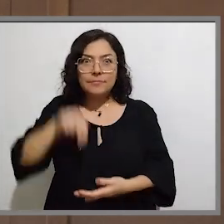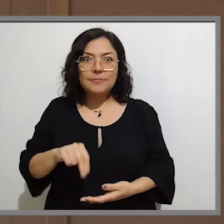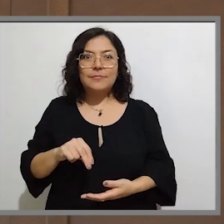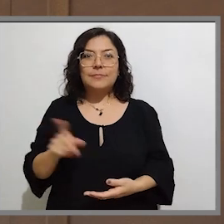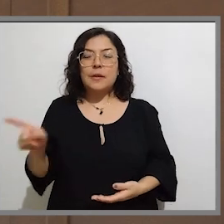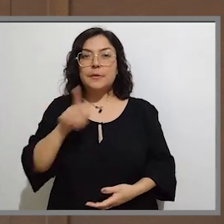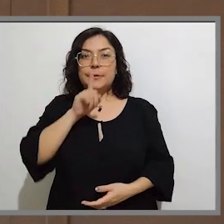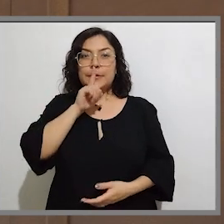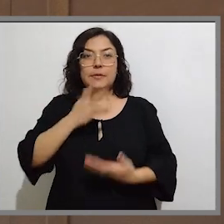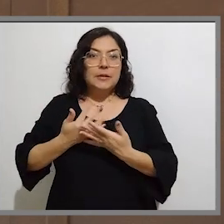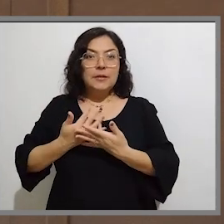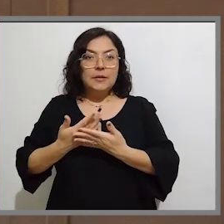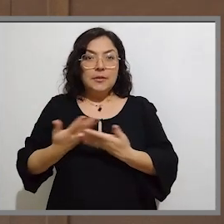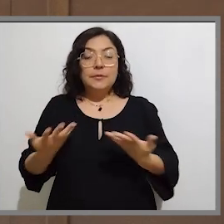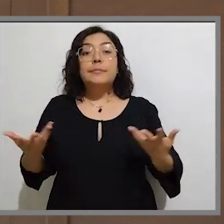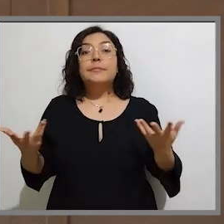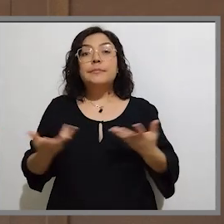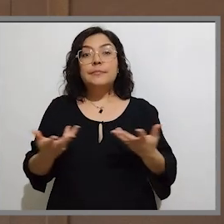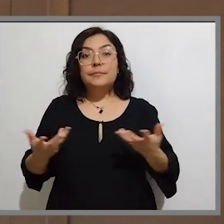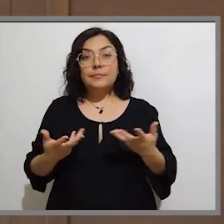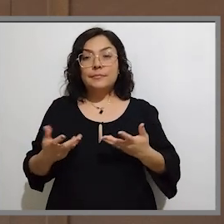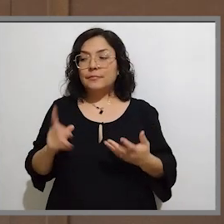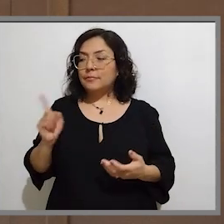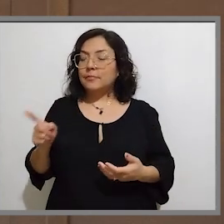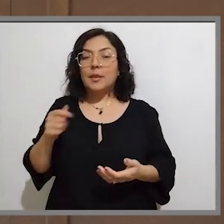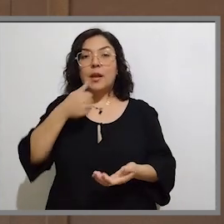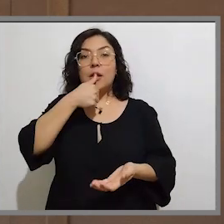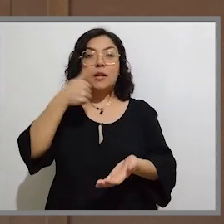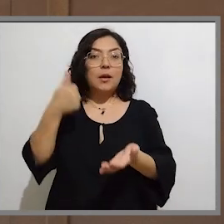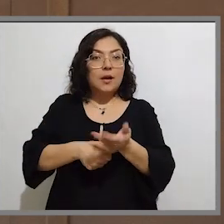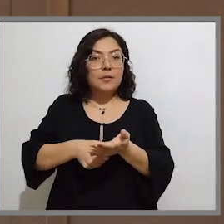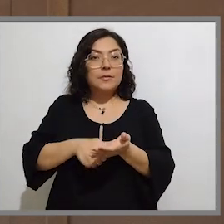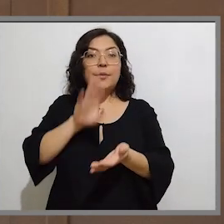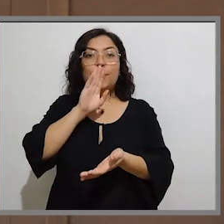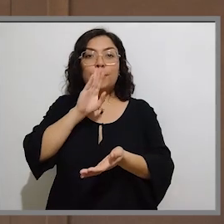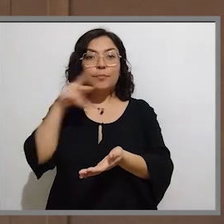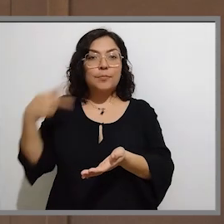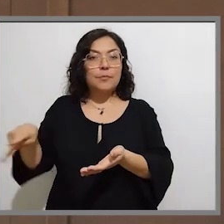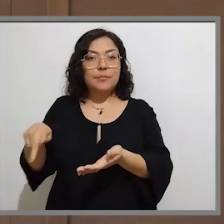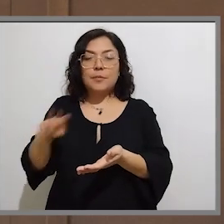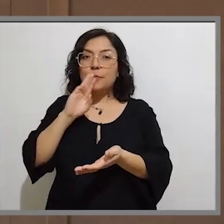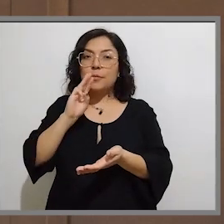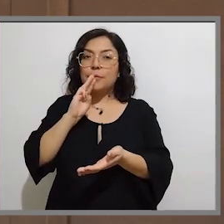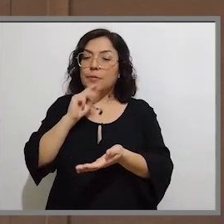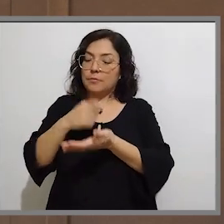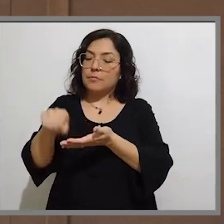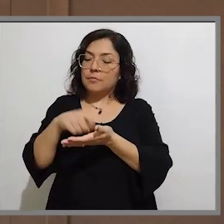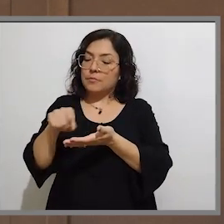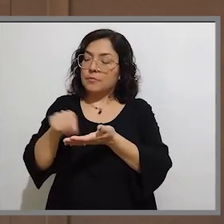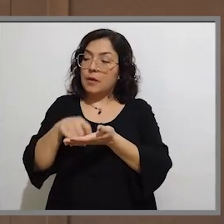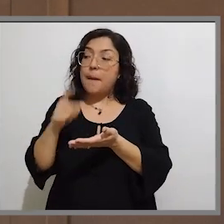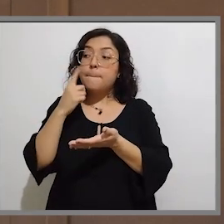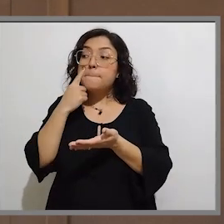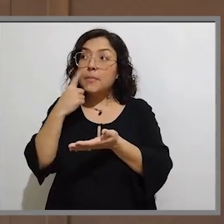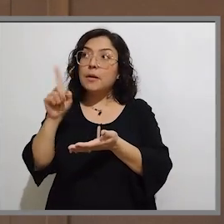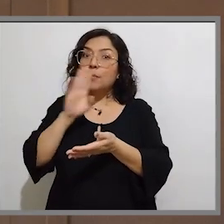básica, y de una forma muy interesante, que es mandarle cartas a su madre en Estados Unidos, en donde ella le